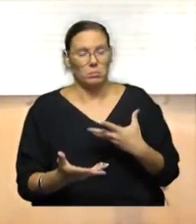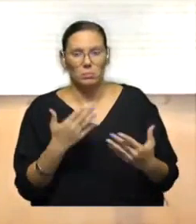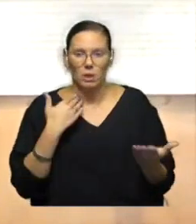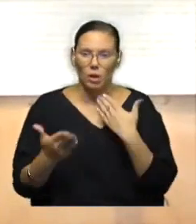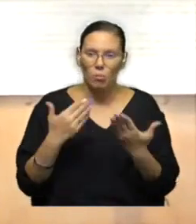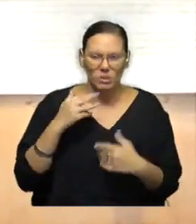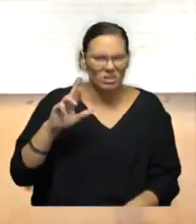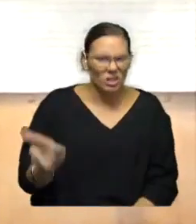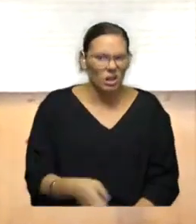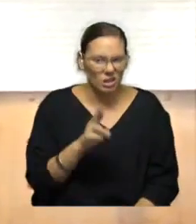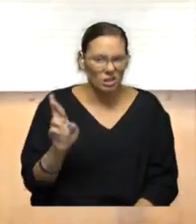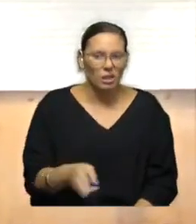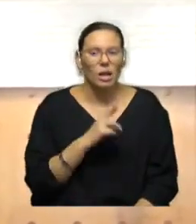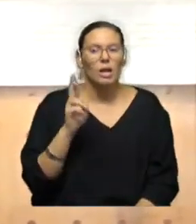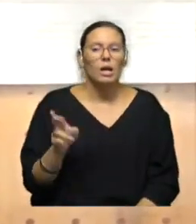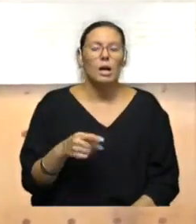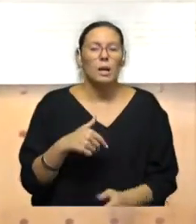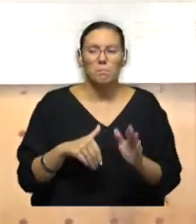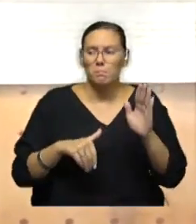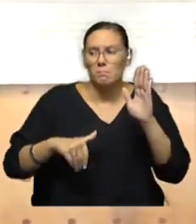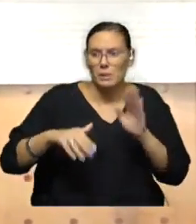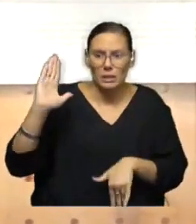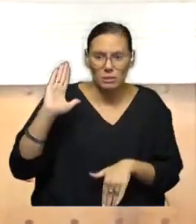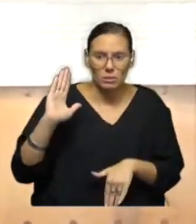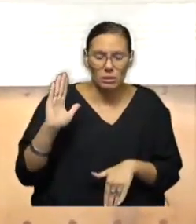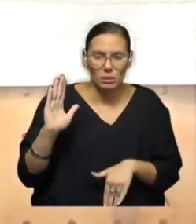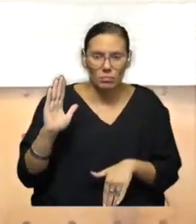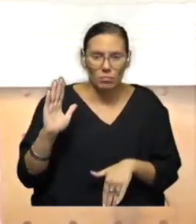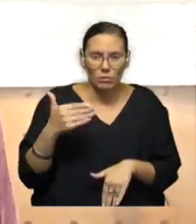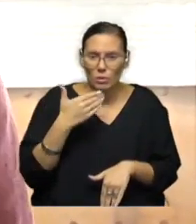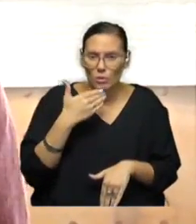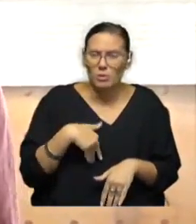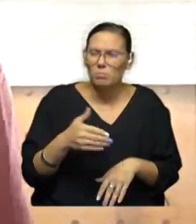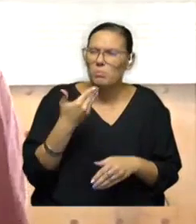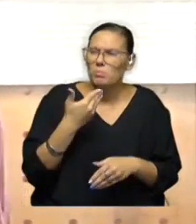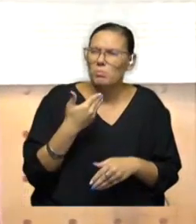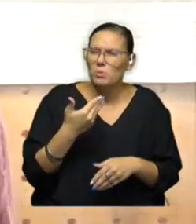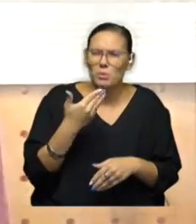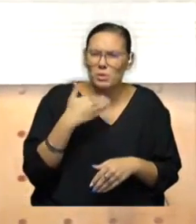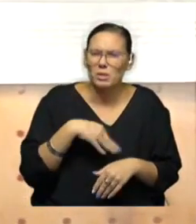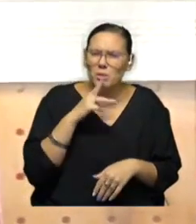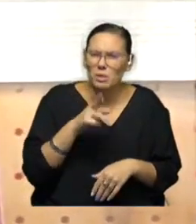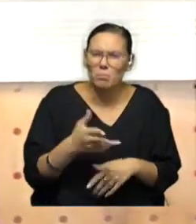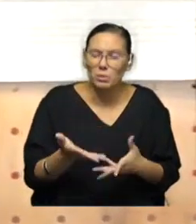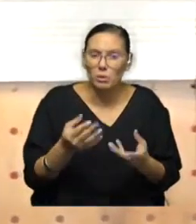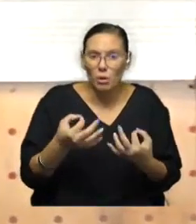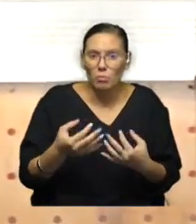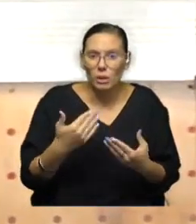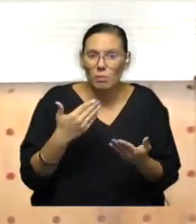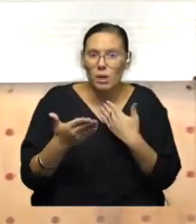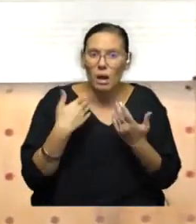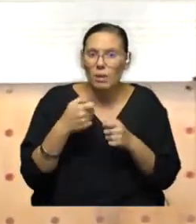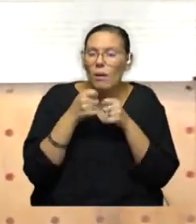un poco rara, porque la mayoría de ellas no entiendo nada de lo que me están respondiendo, era un poco la gracia de que me hablaran en su